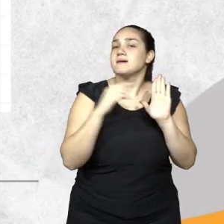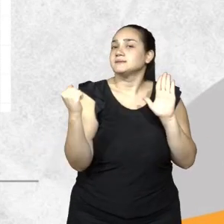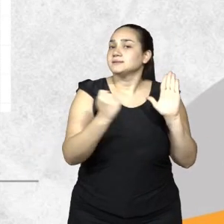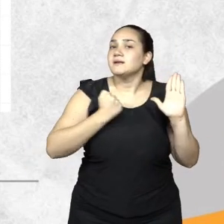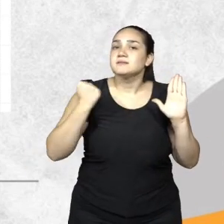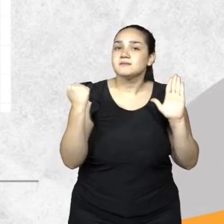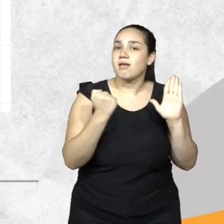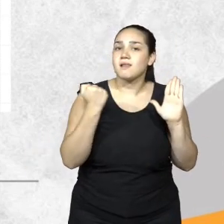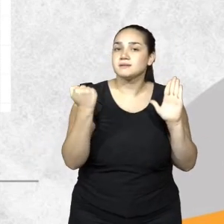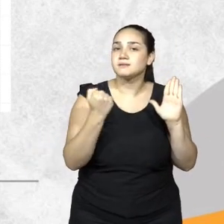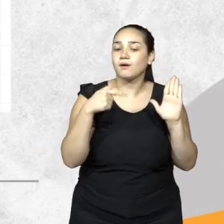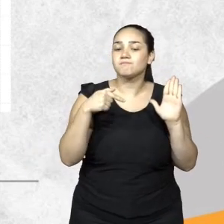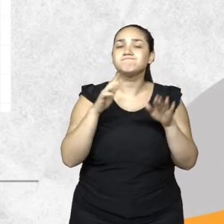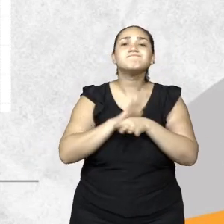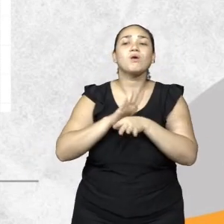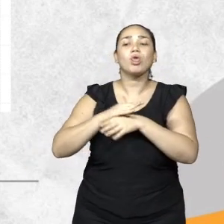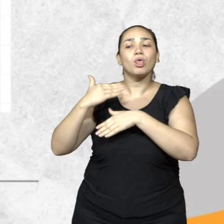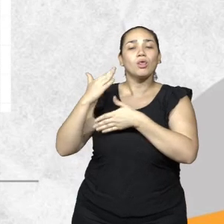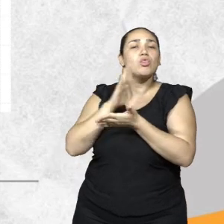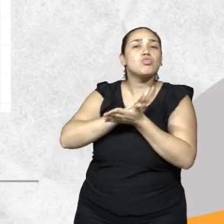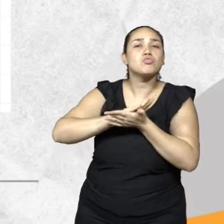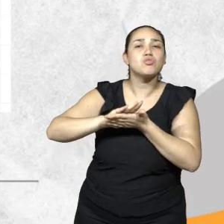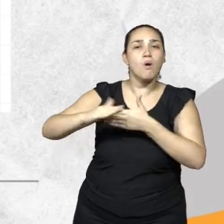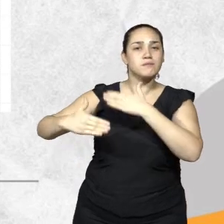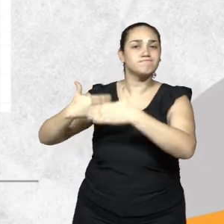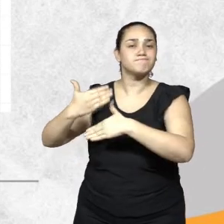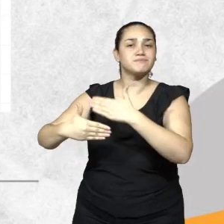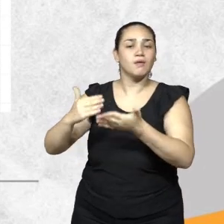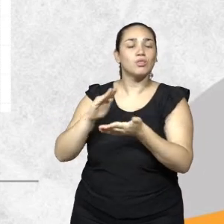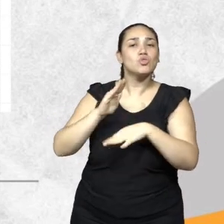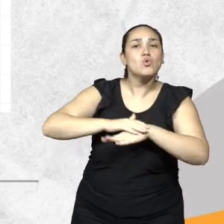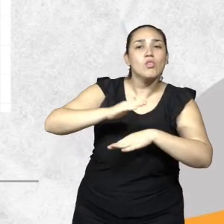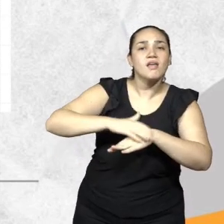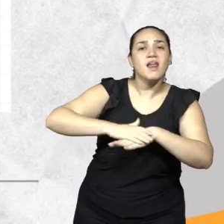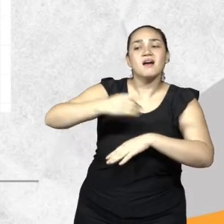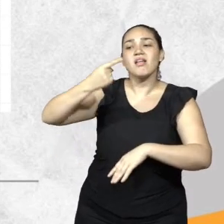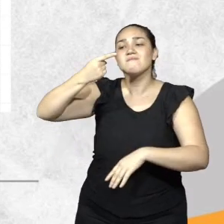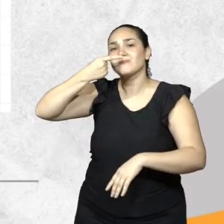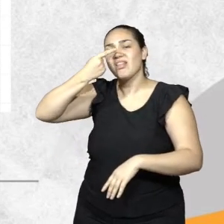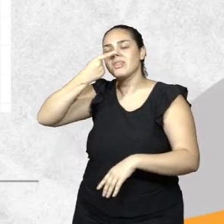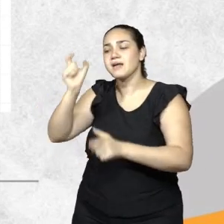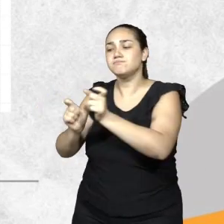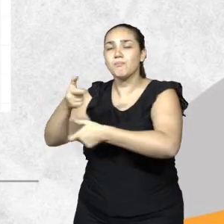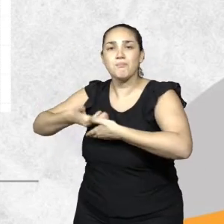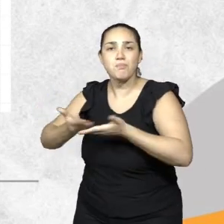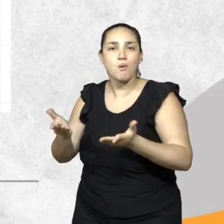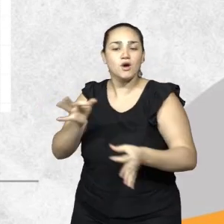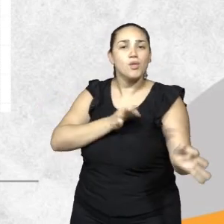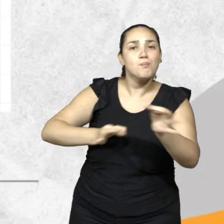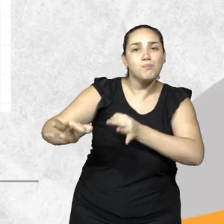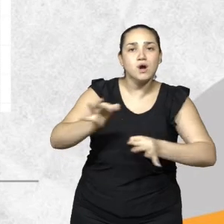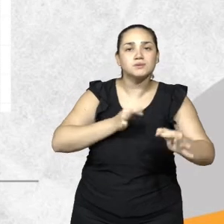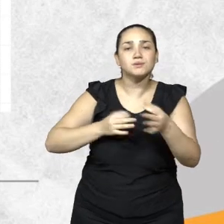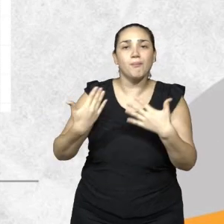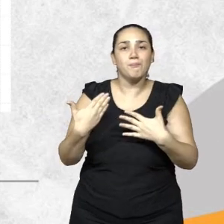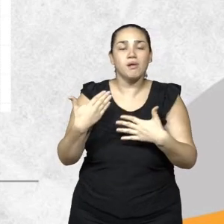van a caracterizar las nuevas dimensiones de la tutela del interés público frente a las actividades, obras o proyectos que puedan